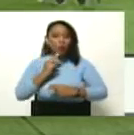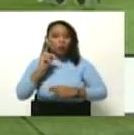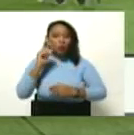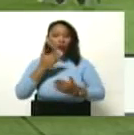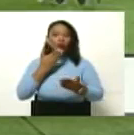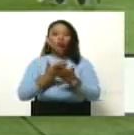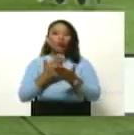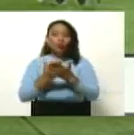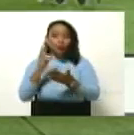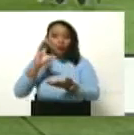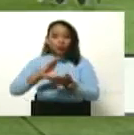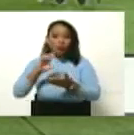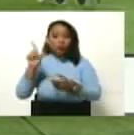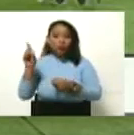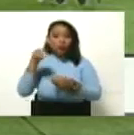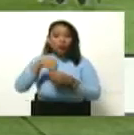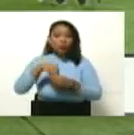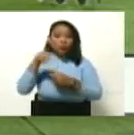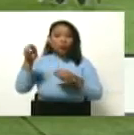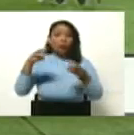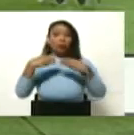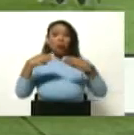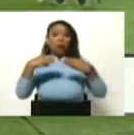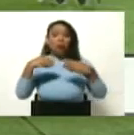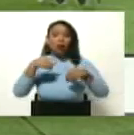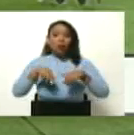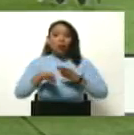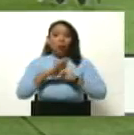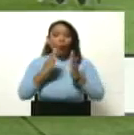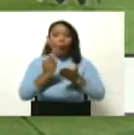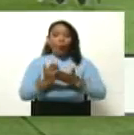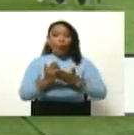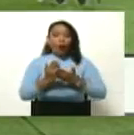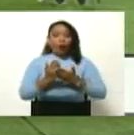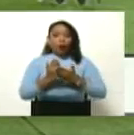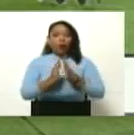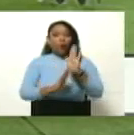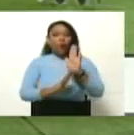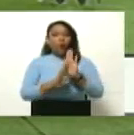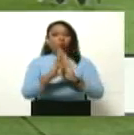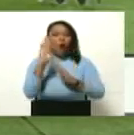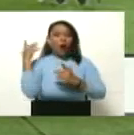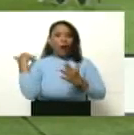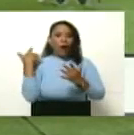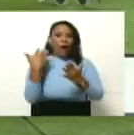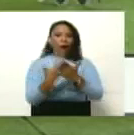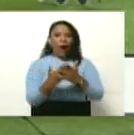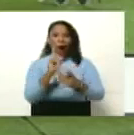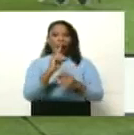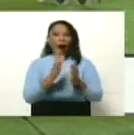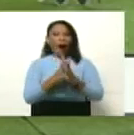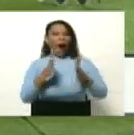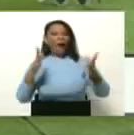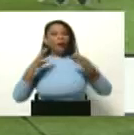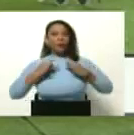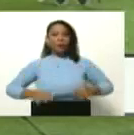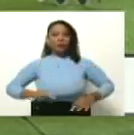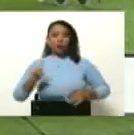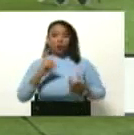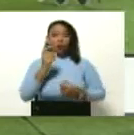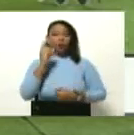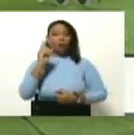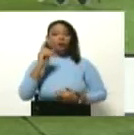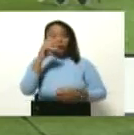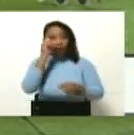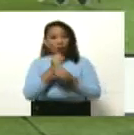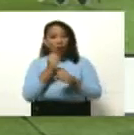que iba a quedar en Panamá, de esta parte del mundo, y que trascendiera los años, no por su grandeza física, sino por su dignidad y su trabajo.